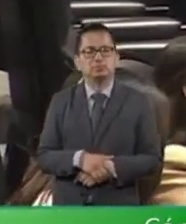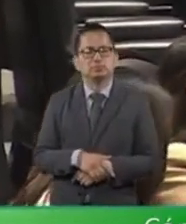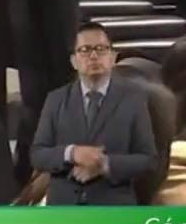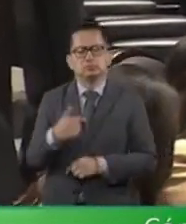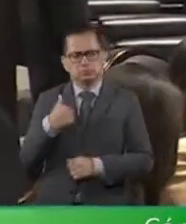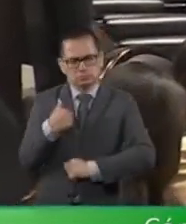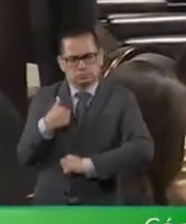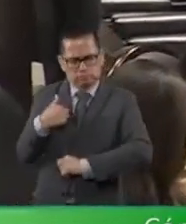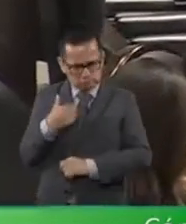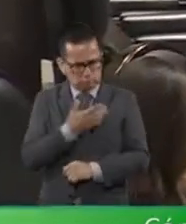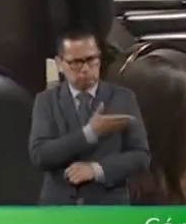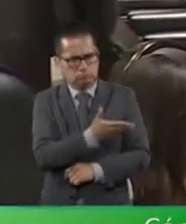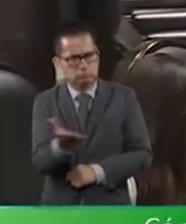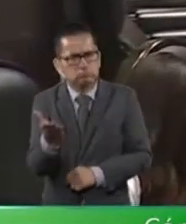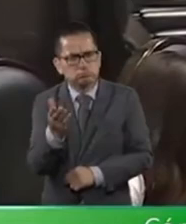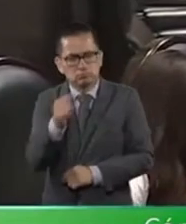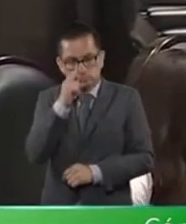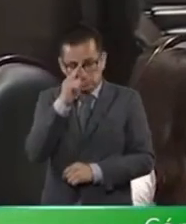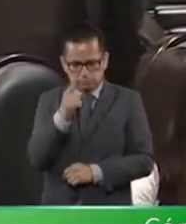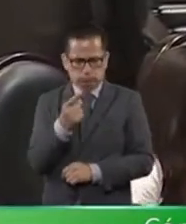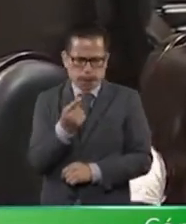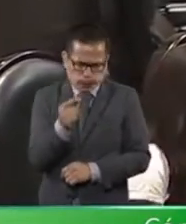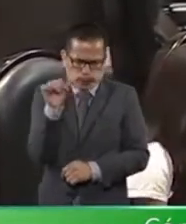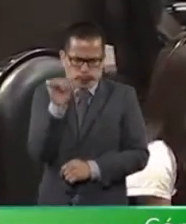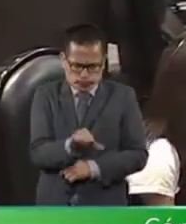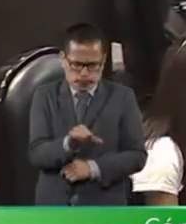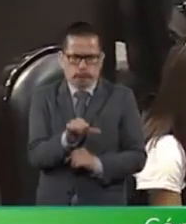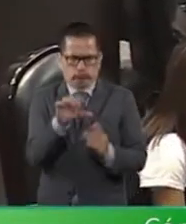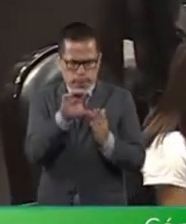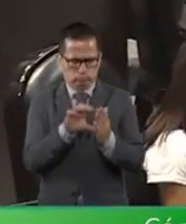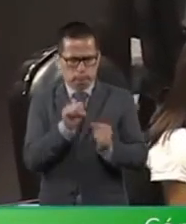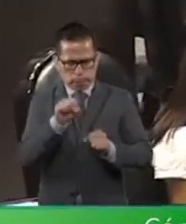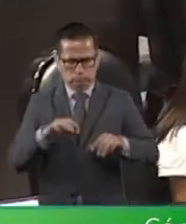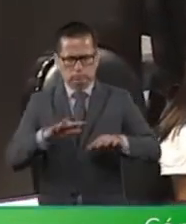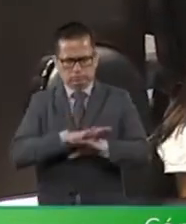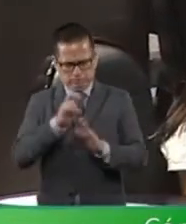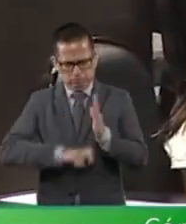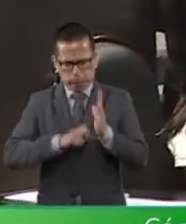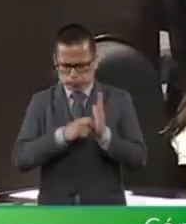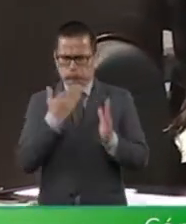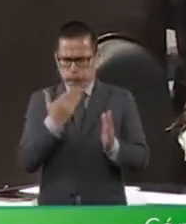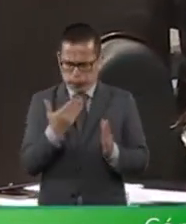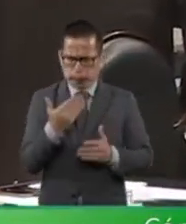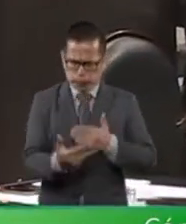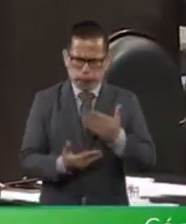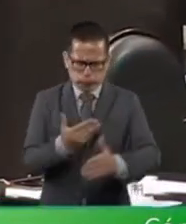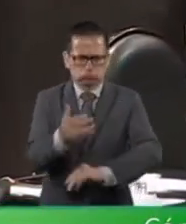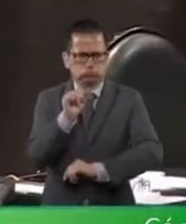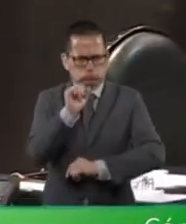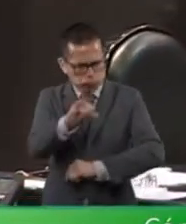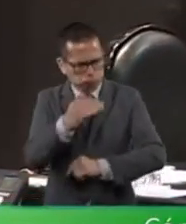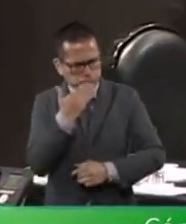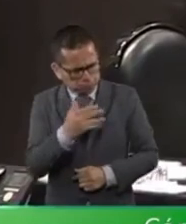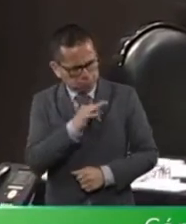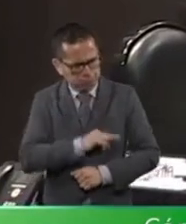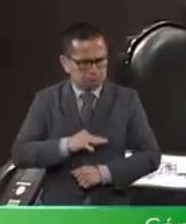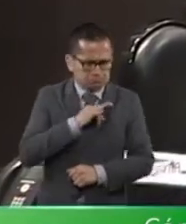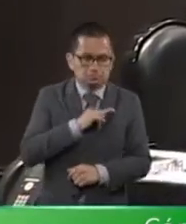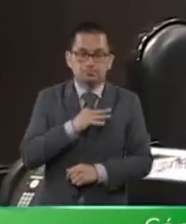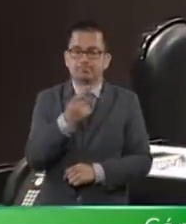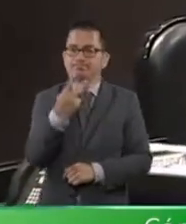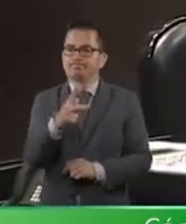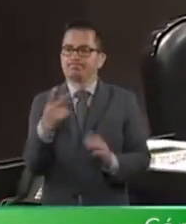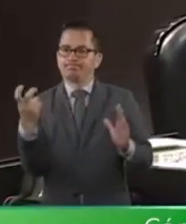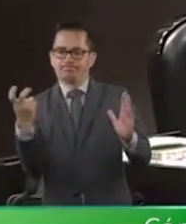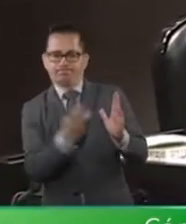claro, celebremos que estamos dando un avance a nivel constitucional, pero no todo lo que está en nuestra Constitución